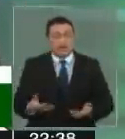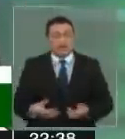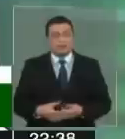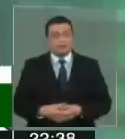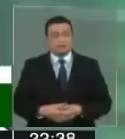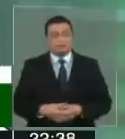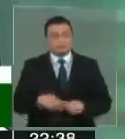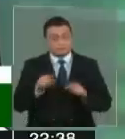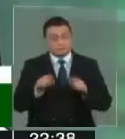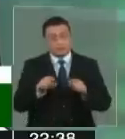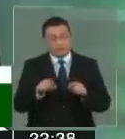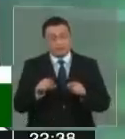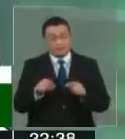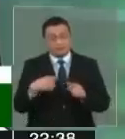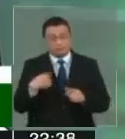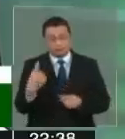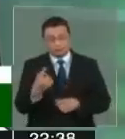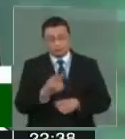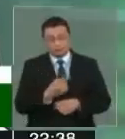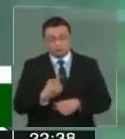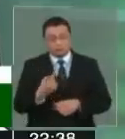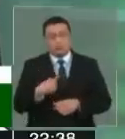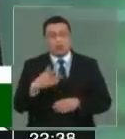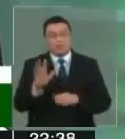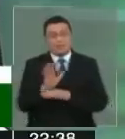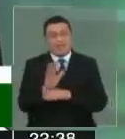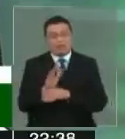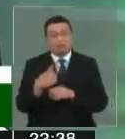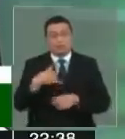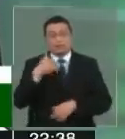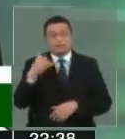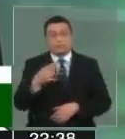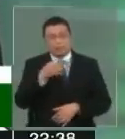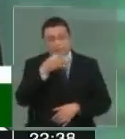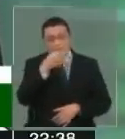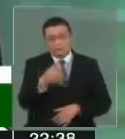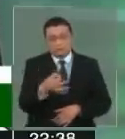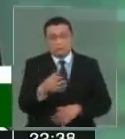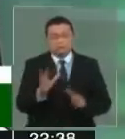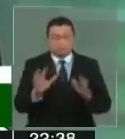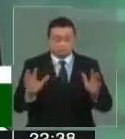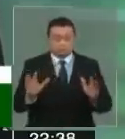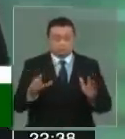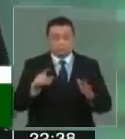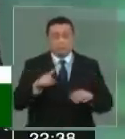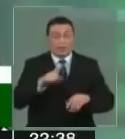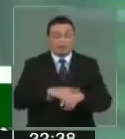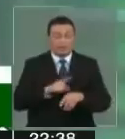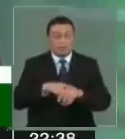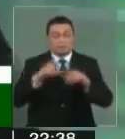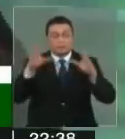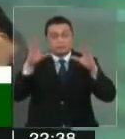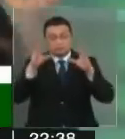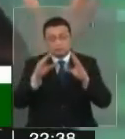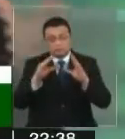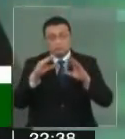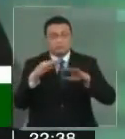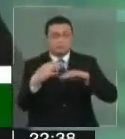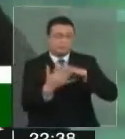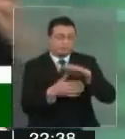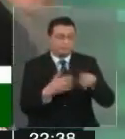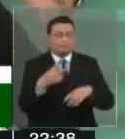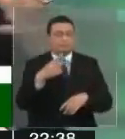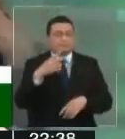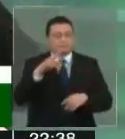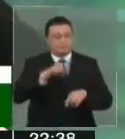Entonces, nosotros con nuestro teatro siempre decimos, bueno, en tiempos oscuros, revueltos, que son los tiempos que